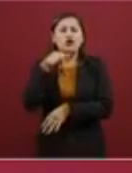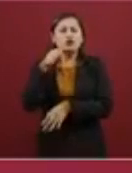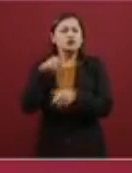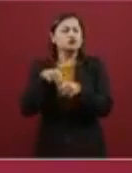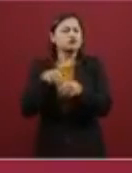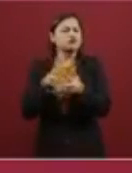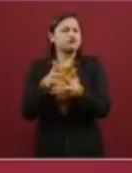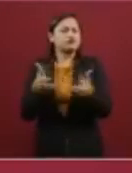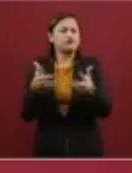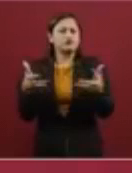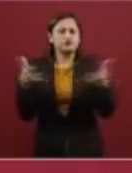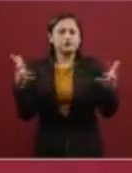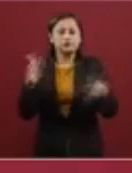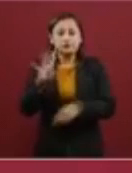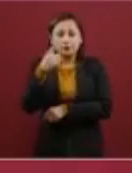Te voy a dar un dato.